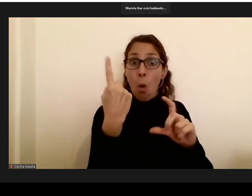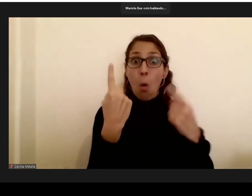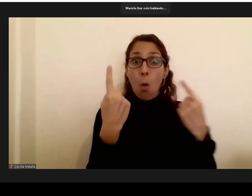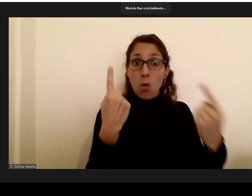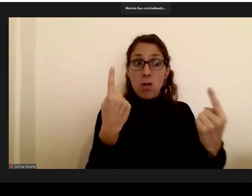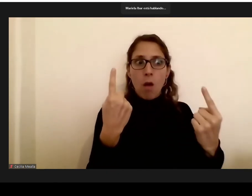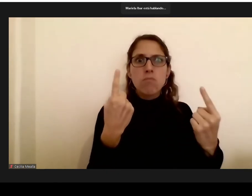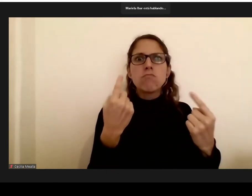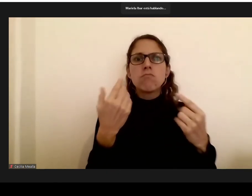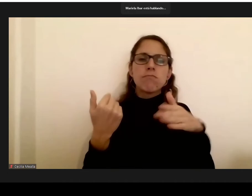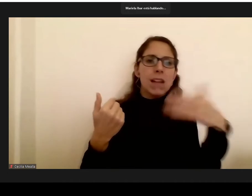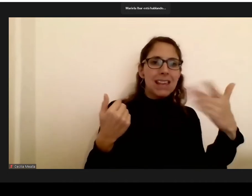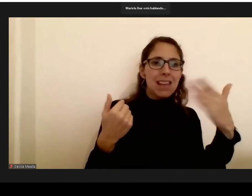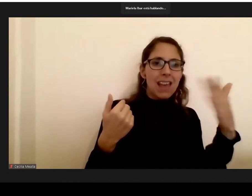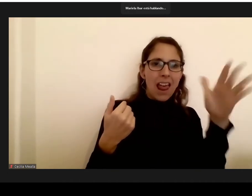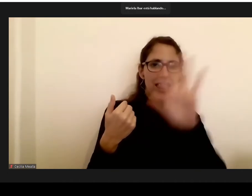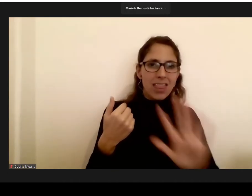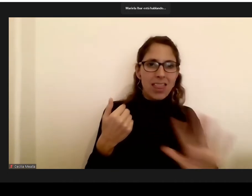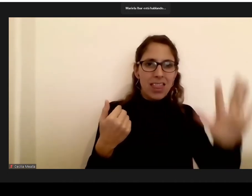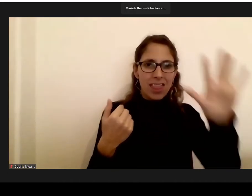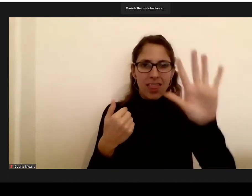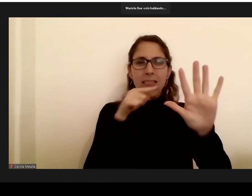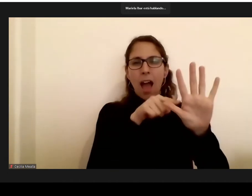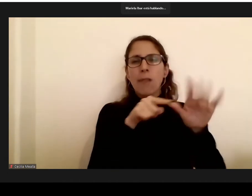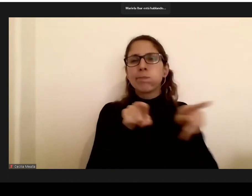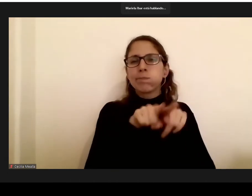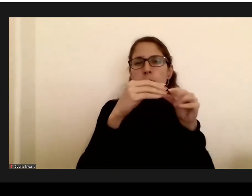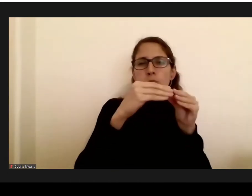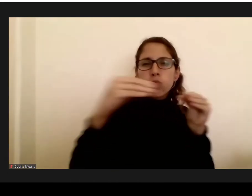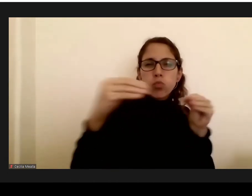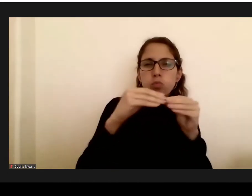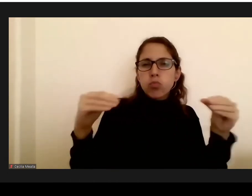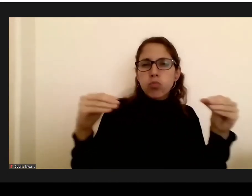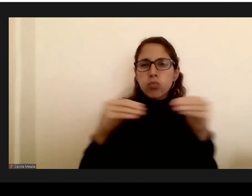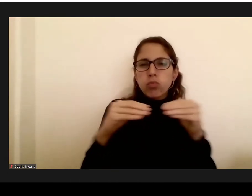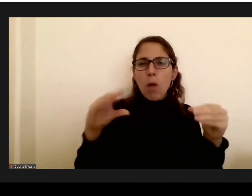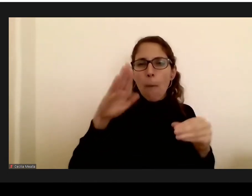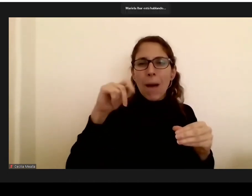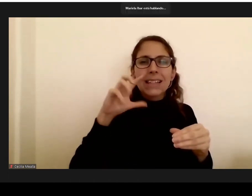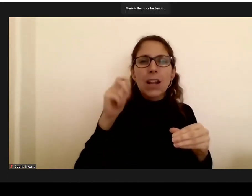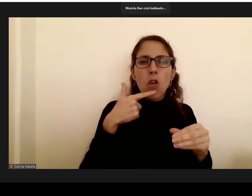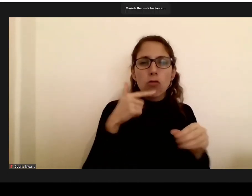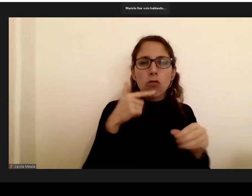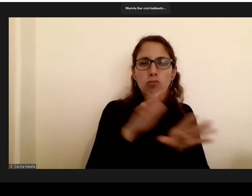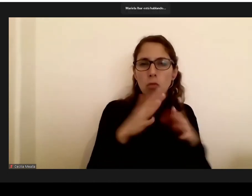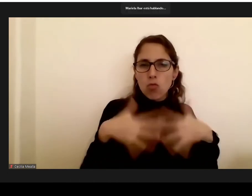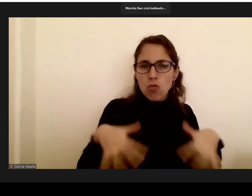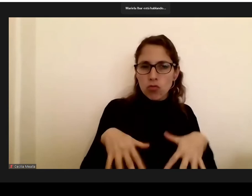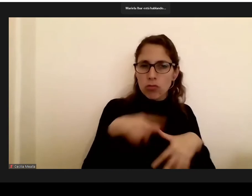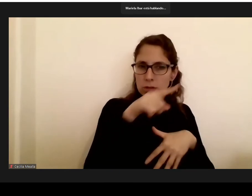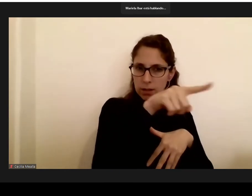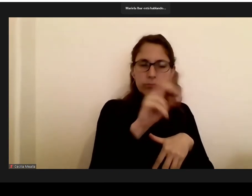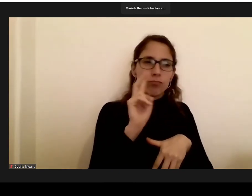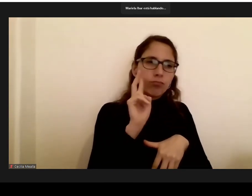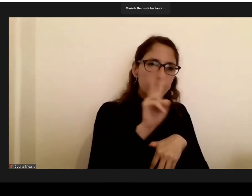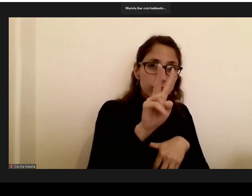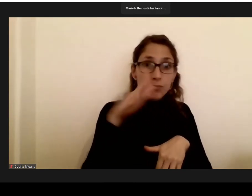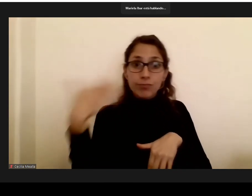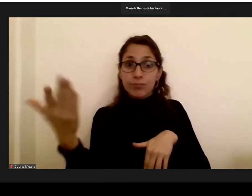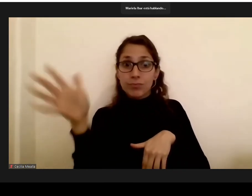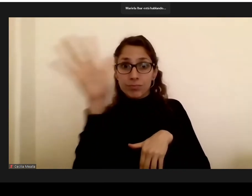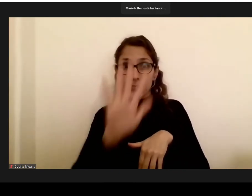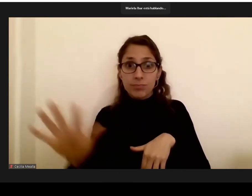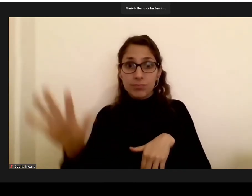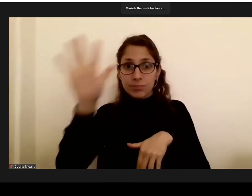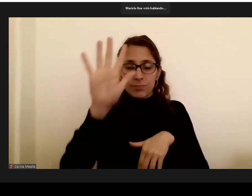esos como, bueno, son bacilos rosa, ¿sí? Y en la derecha